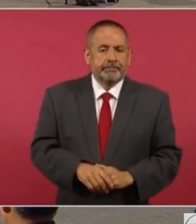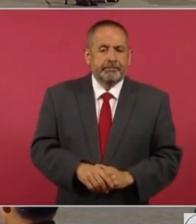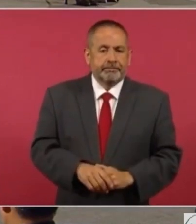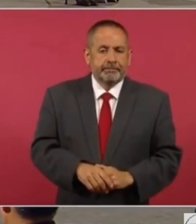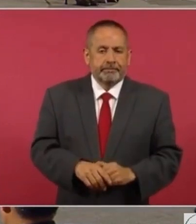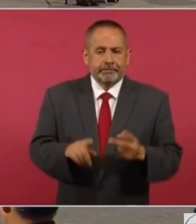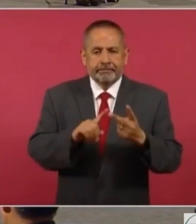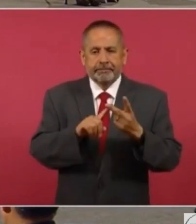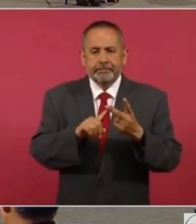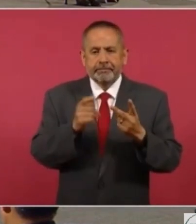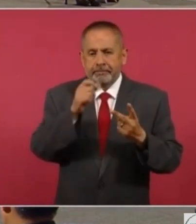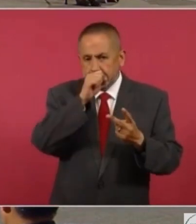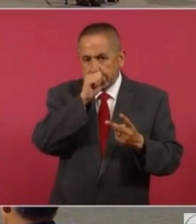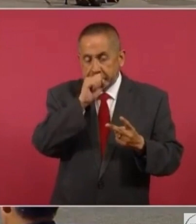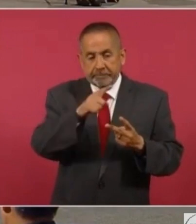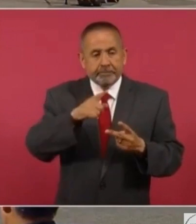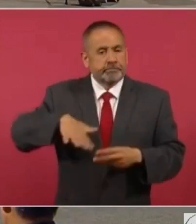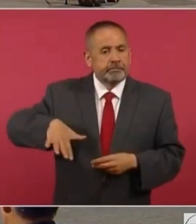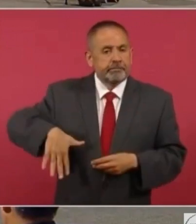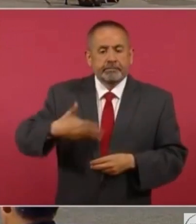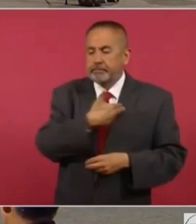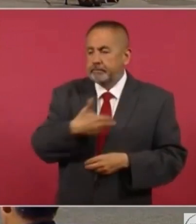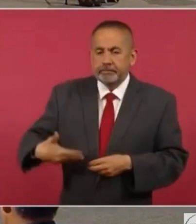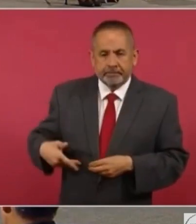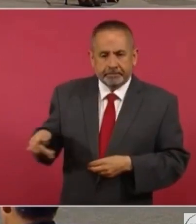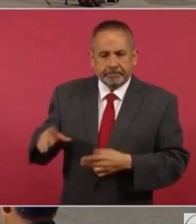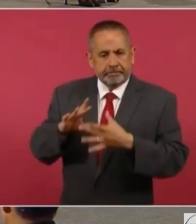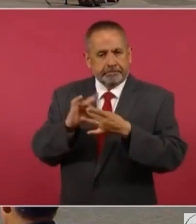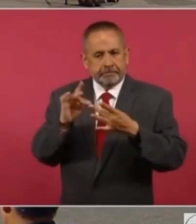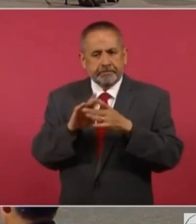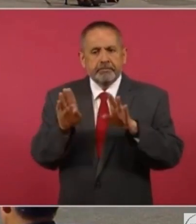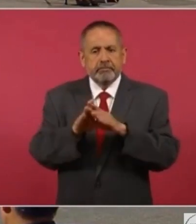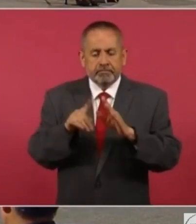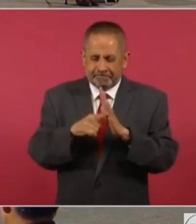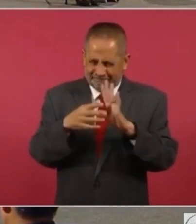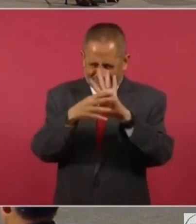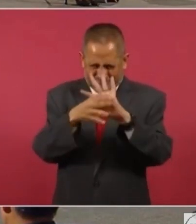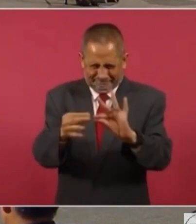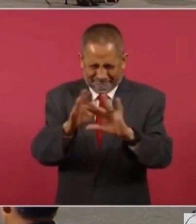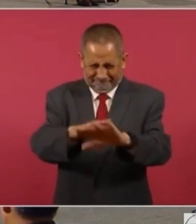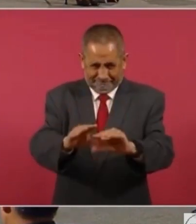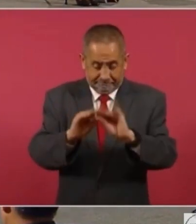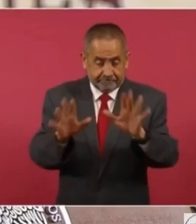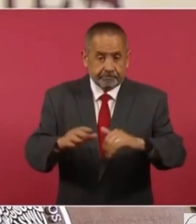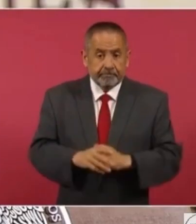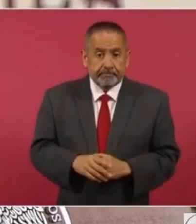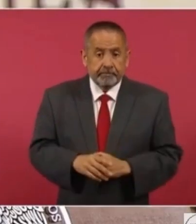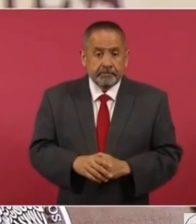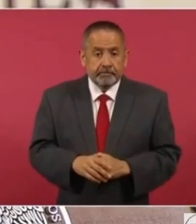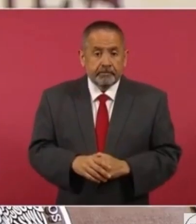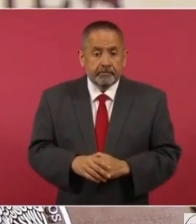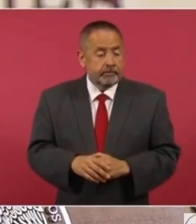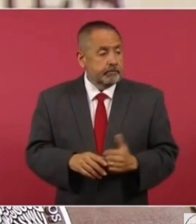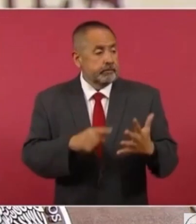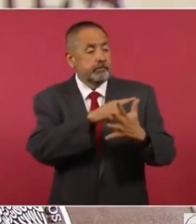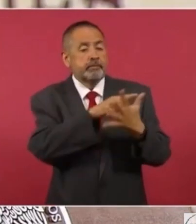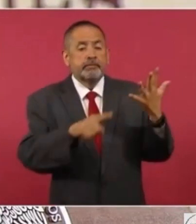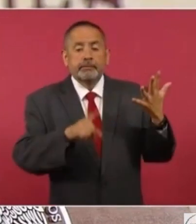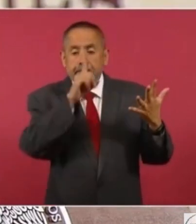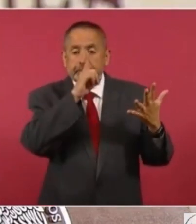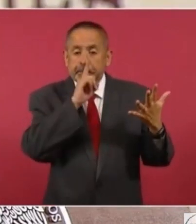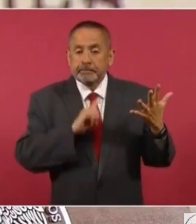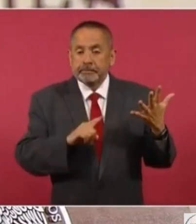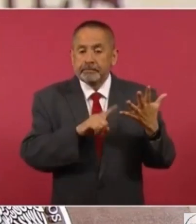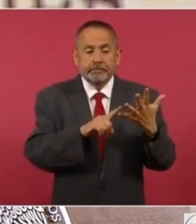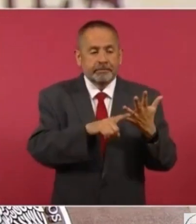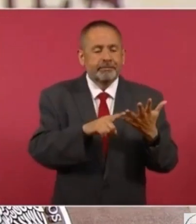otra cosa que acaba de mencionar el presidente y que vamos a puntualizar: 5 mentiras sobre la